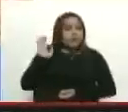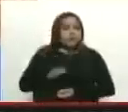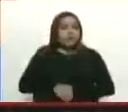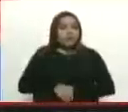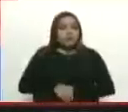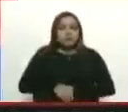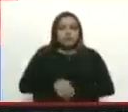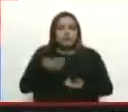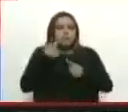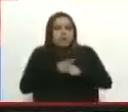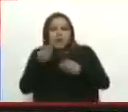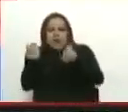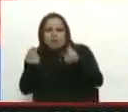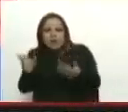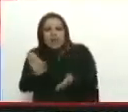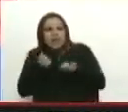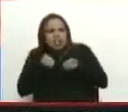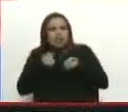la tienen ustedes, ladrones.